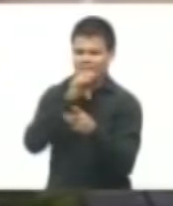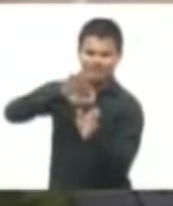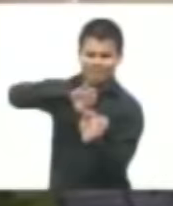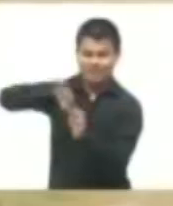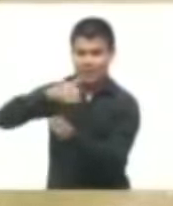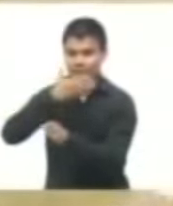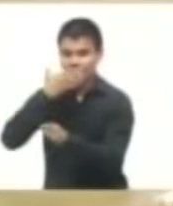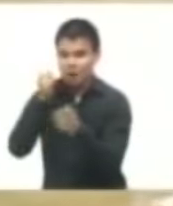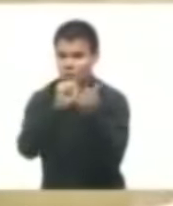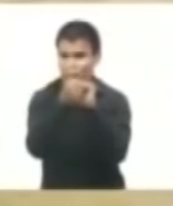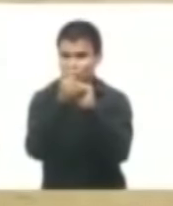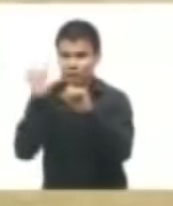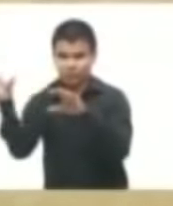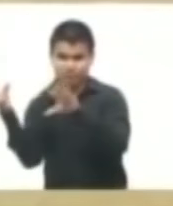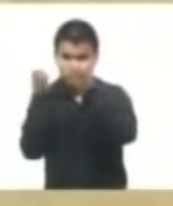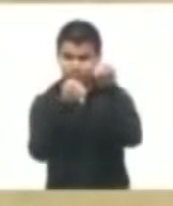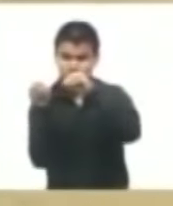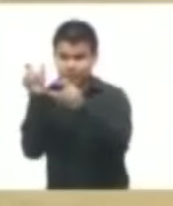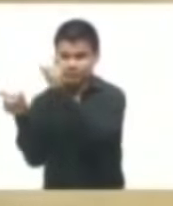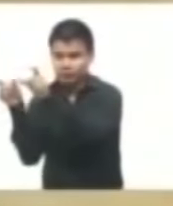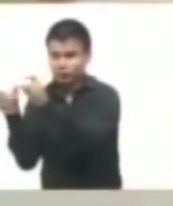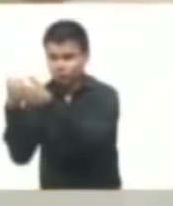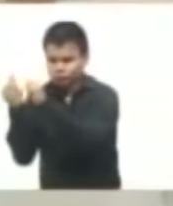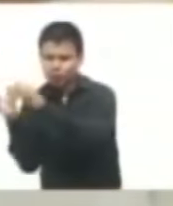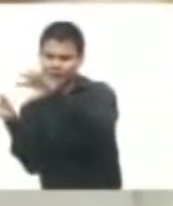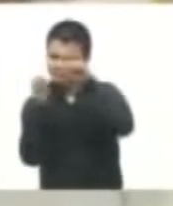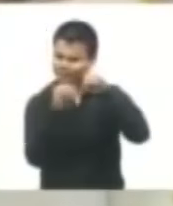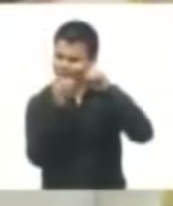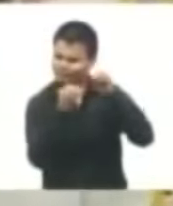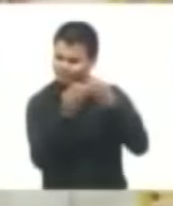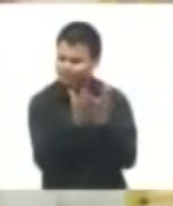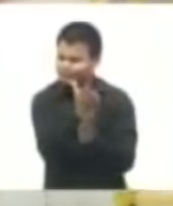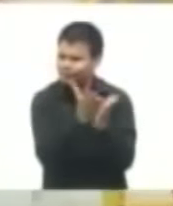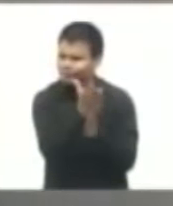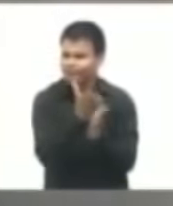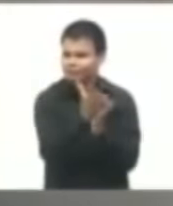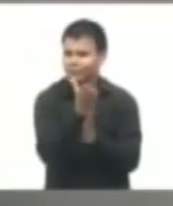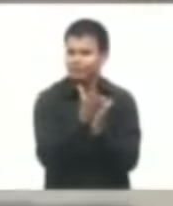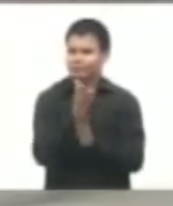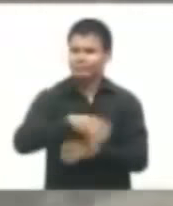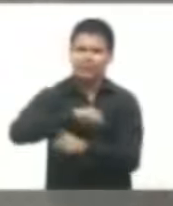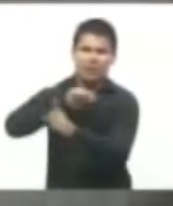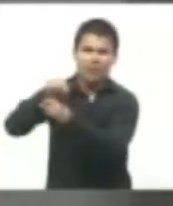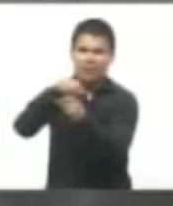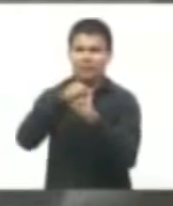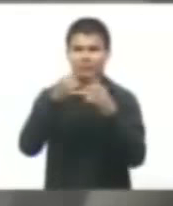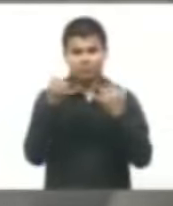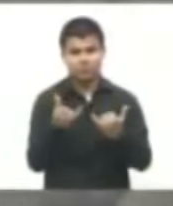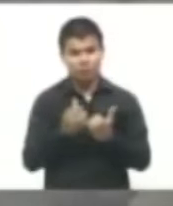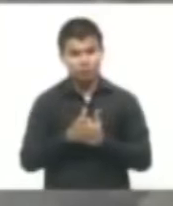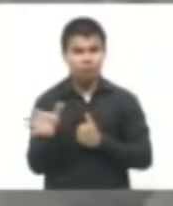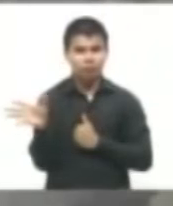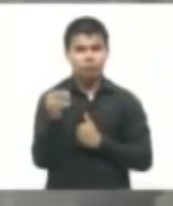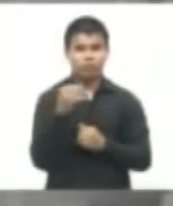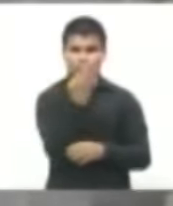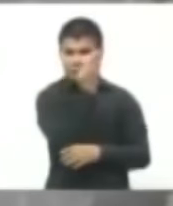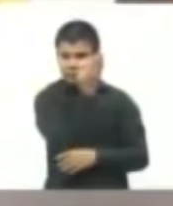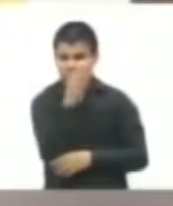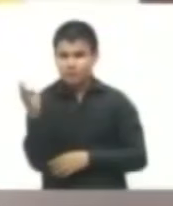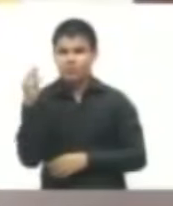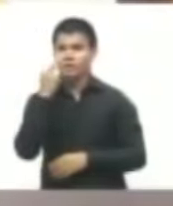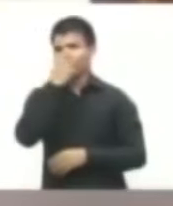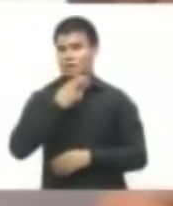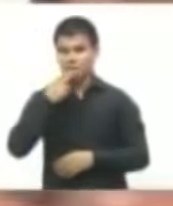esto contribuirá a que no estén en malas compañías. También ha dicho que la seguridad es un compromiso de todos los barranquilleros y no solo